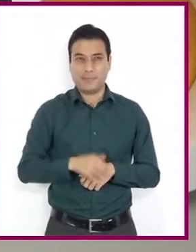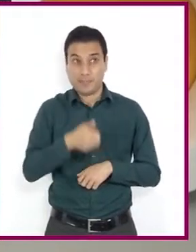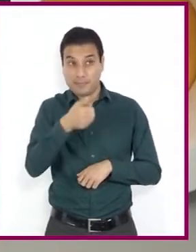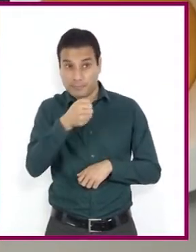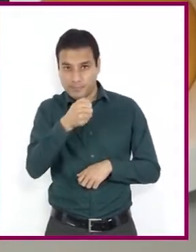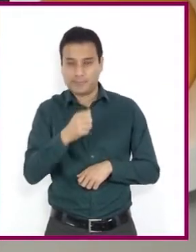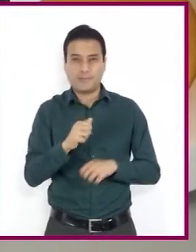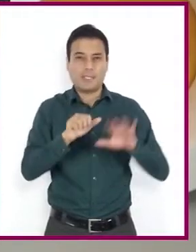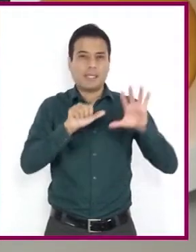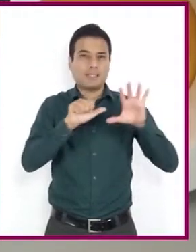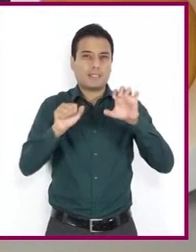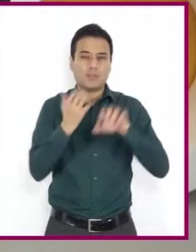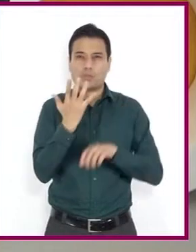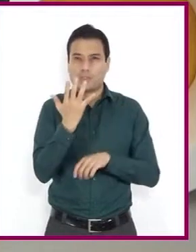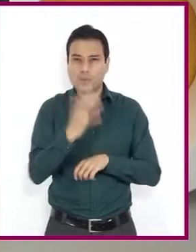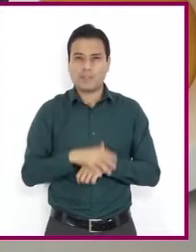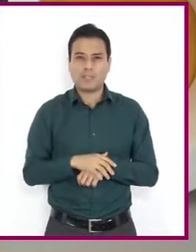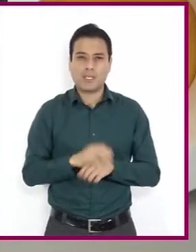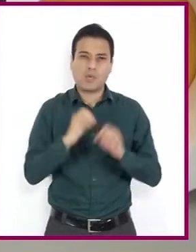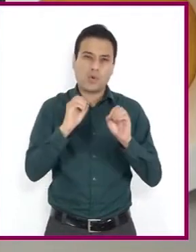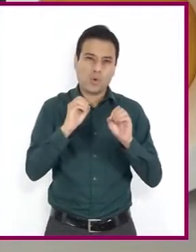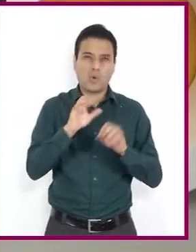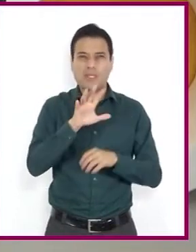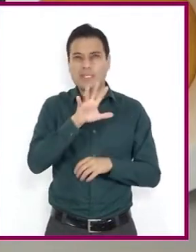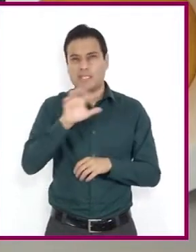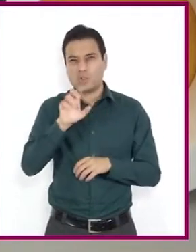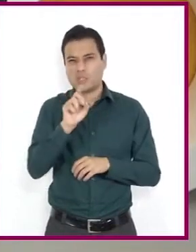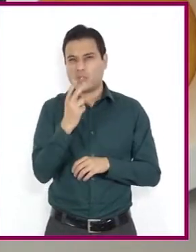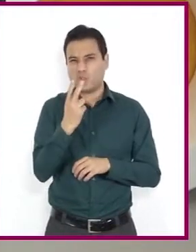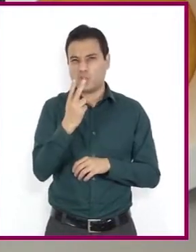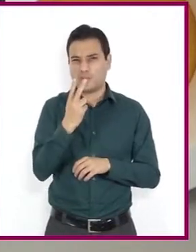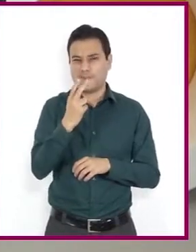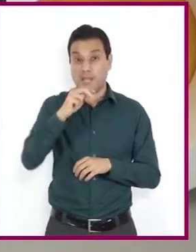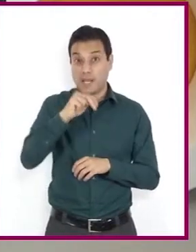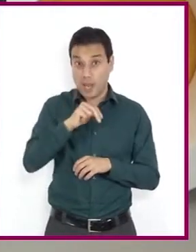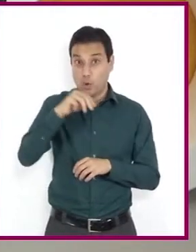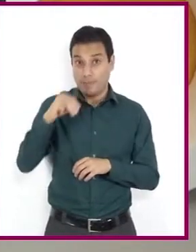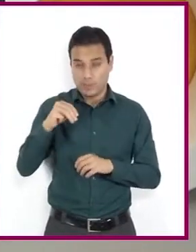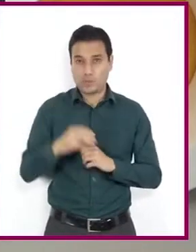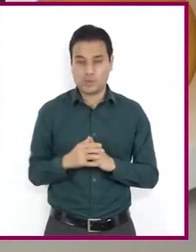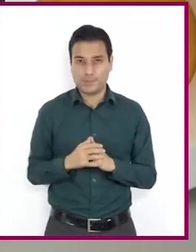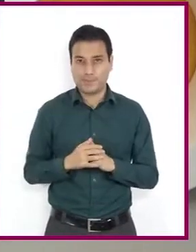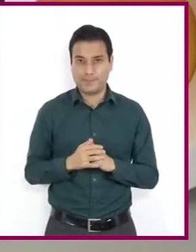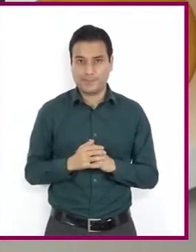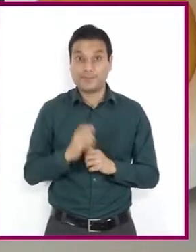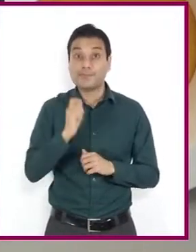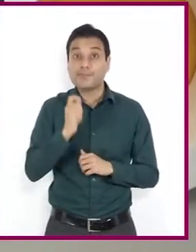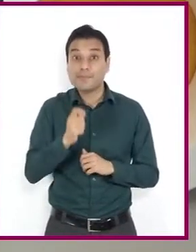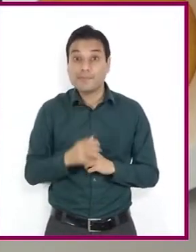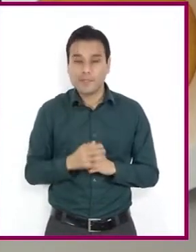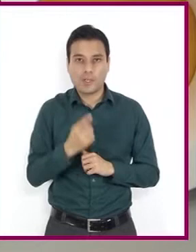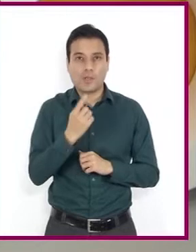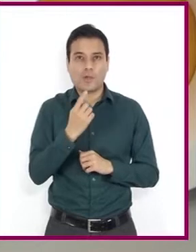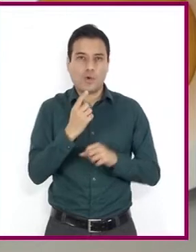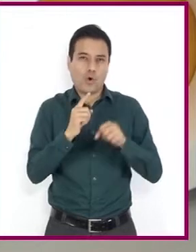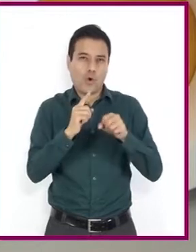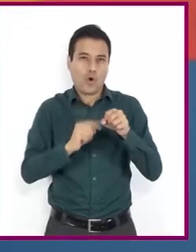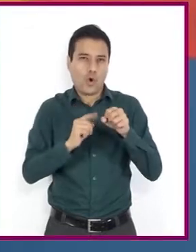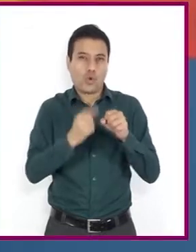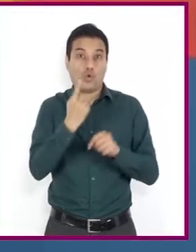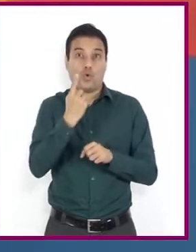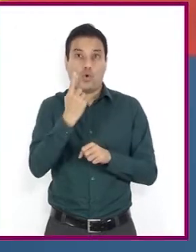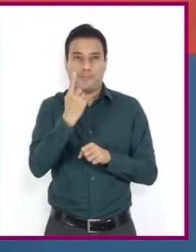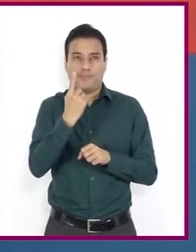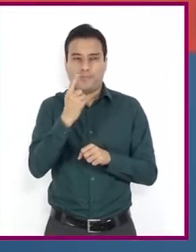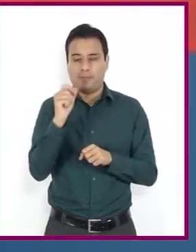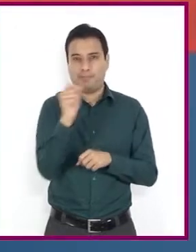de 650 o de 532 nanómetros, lo que hace que refleje un color determinado.